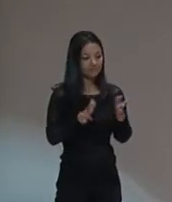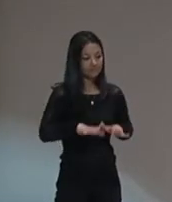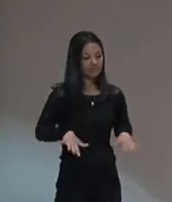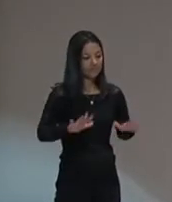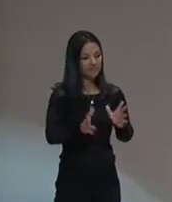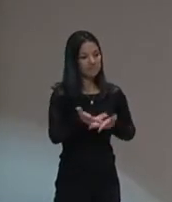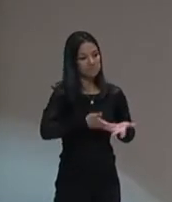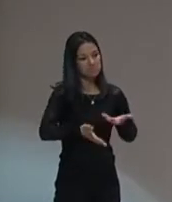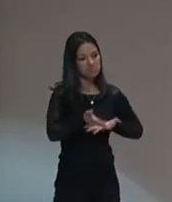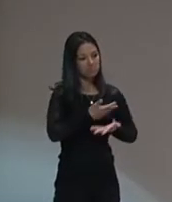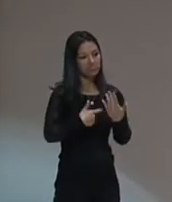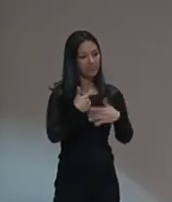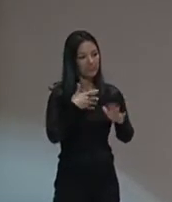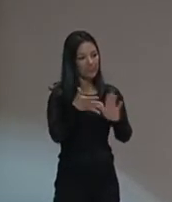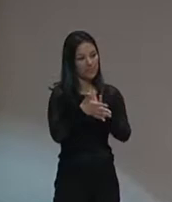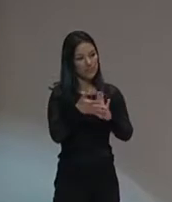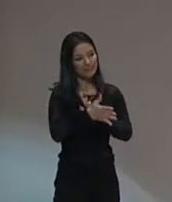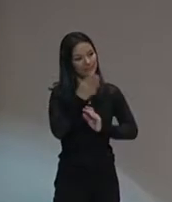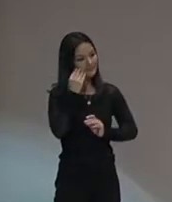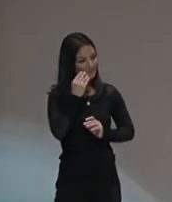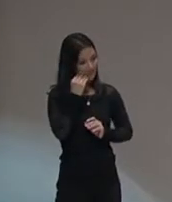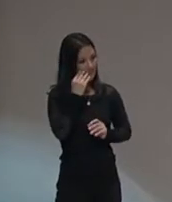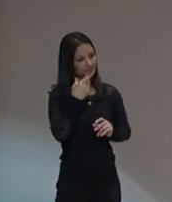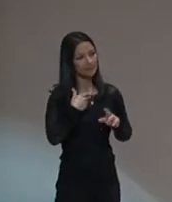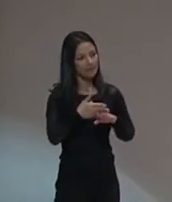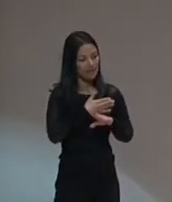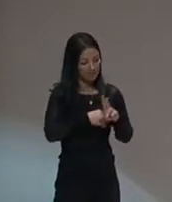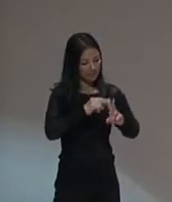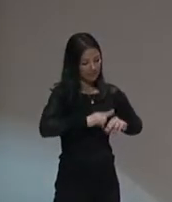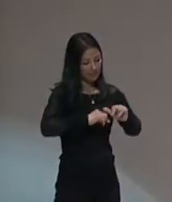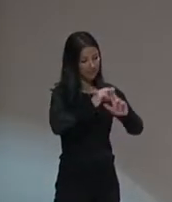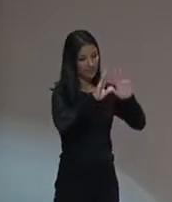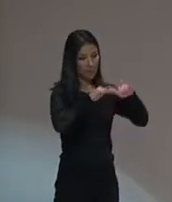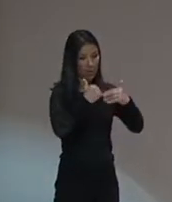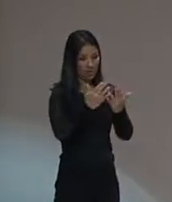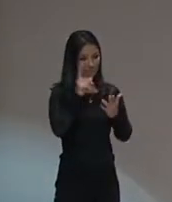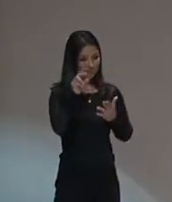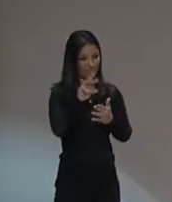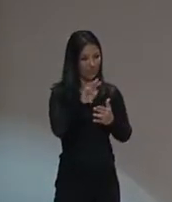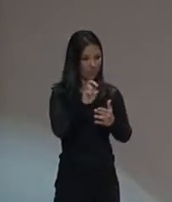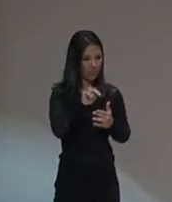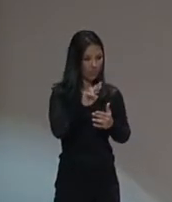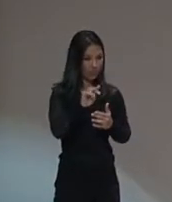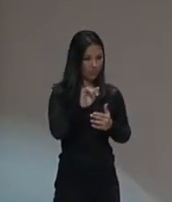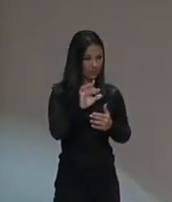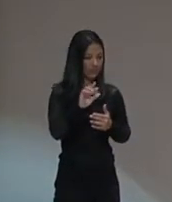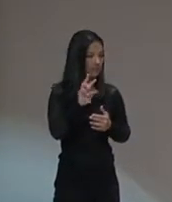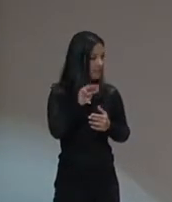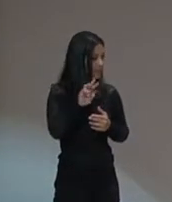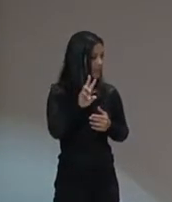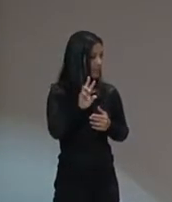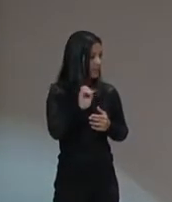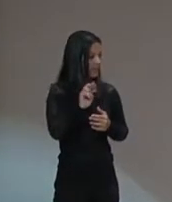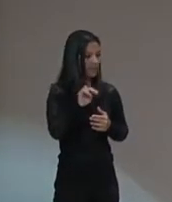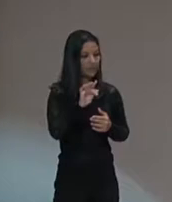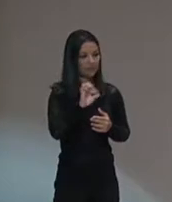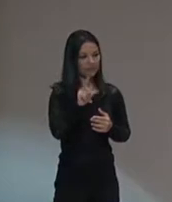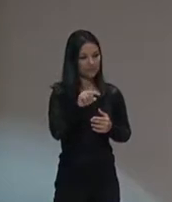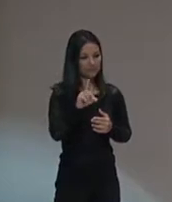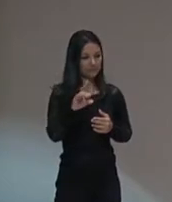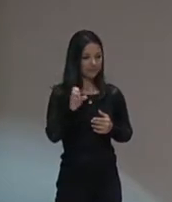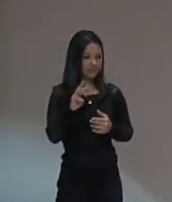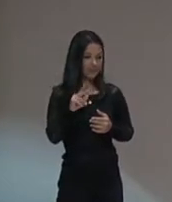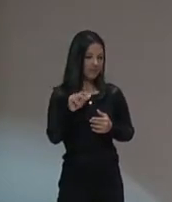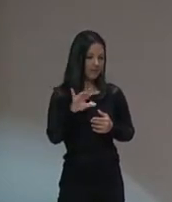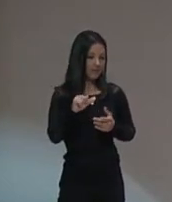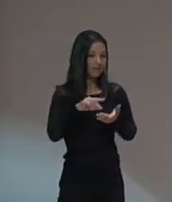compartir la experiencia que hemos venido construyendo en Montes de María, que sin duda es una voz, es hacer visible